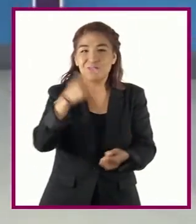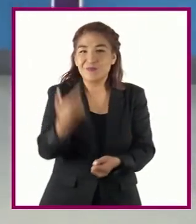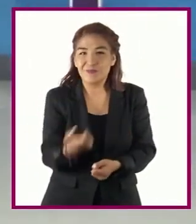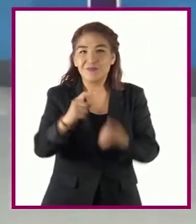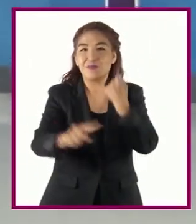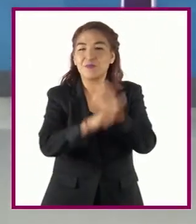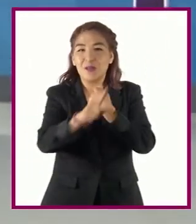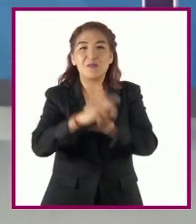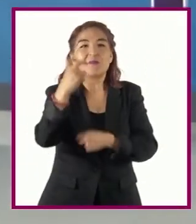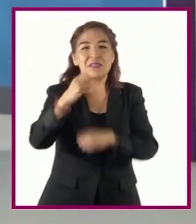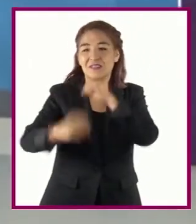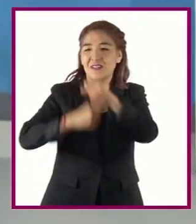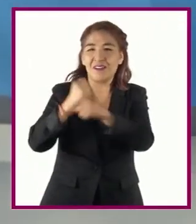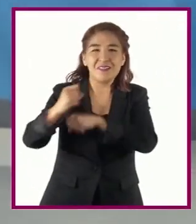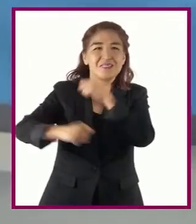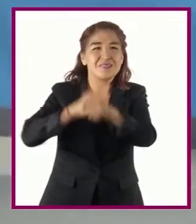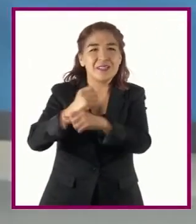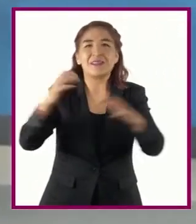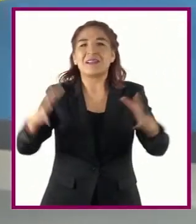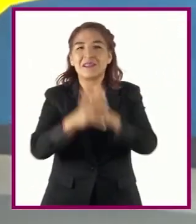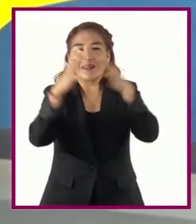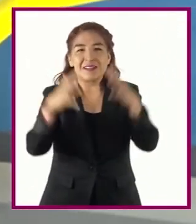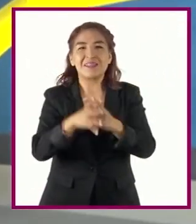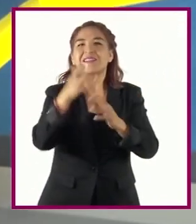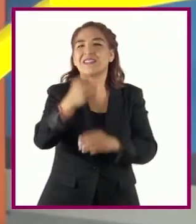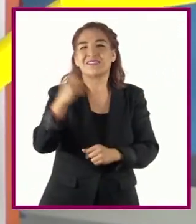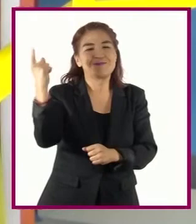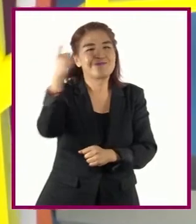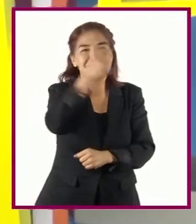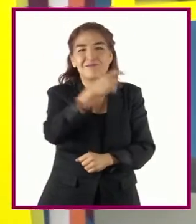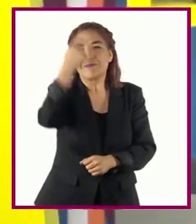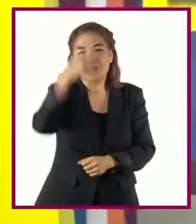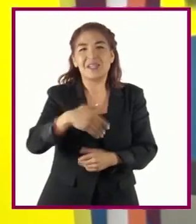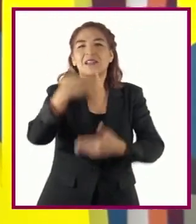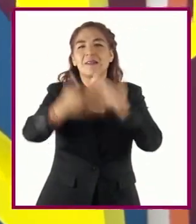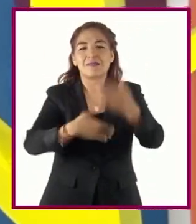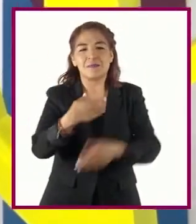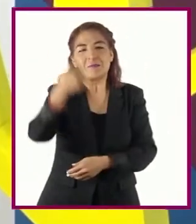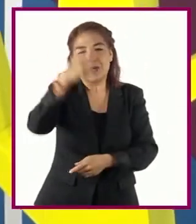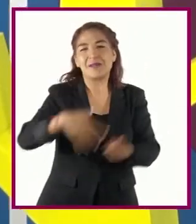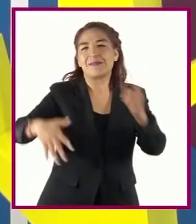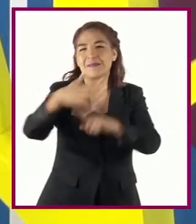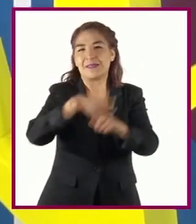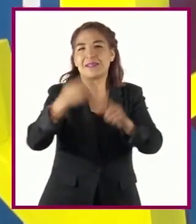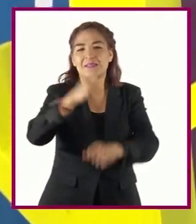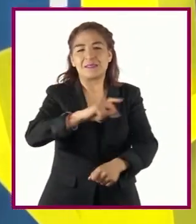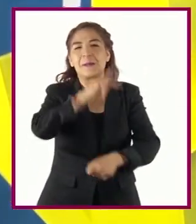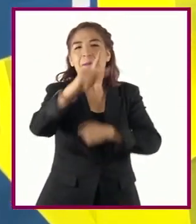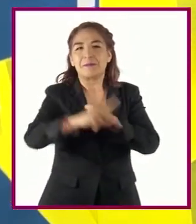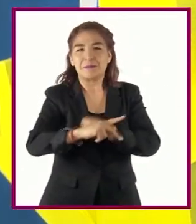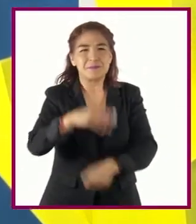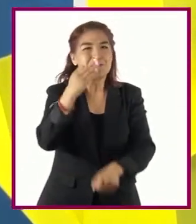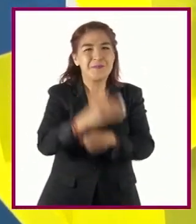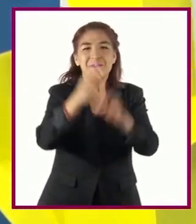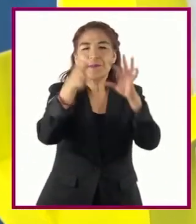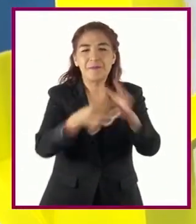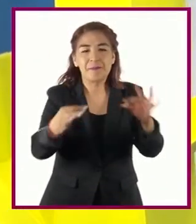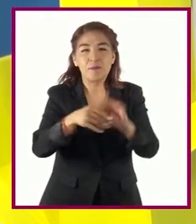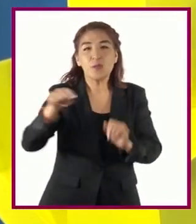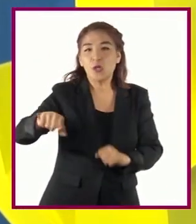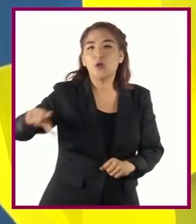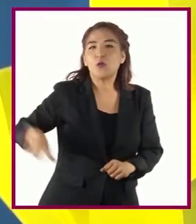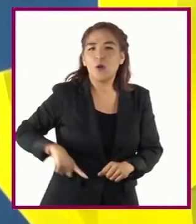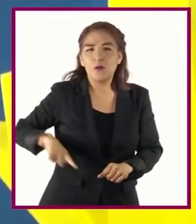los años de la guerra marcarían un camino muy complicado para la estabilización del país. Como mencionamos, para el